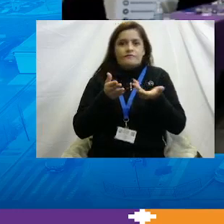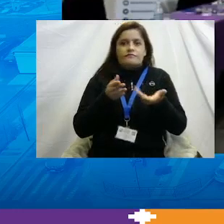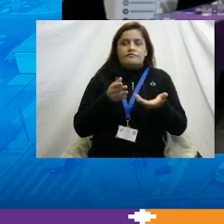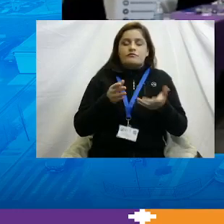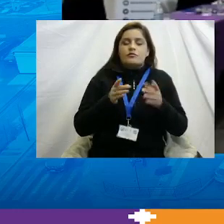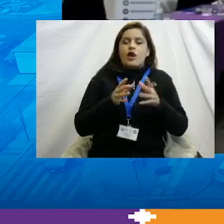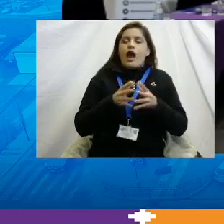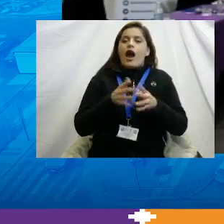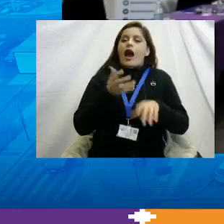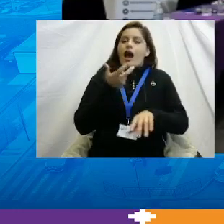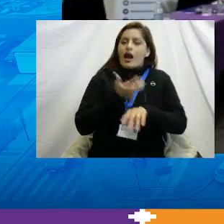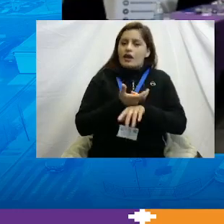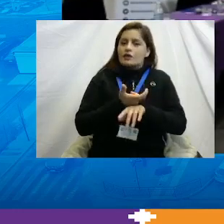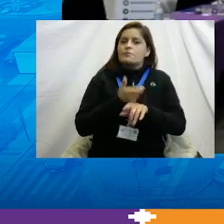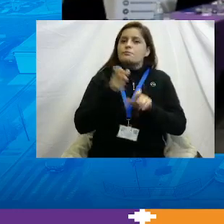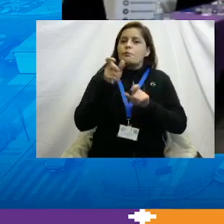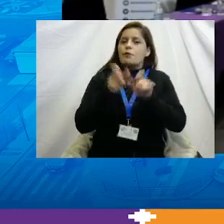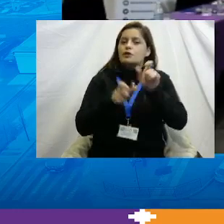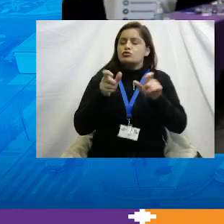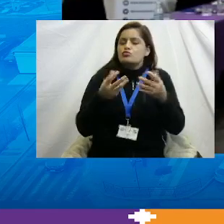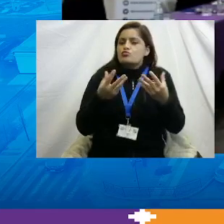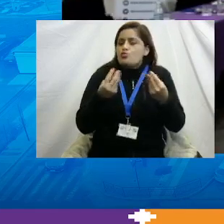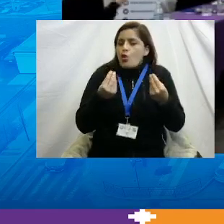hay un número no menor de